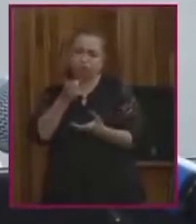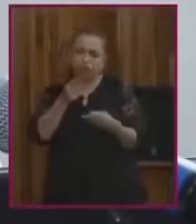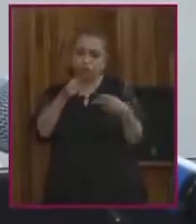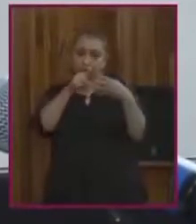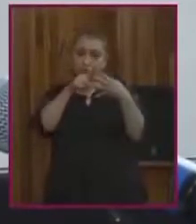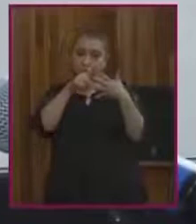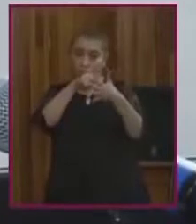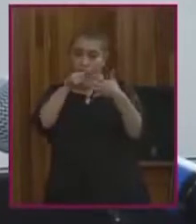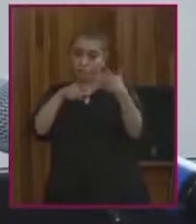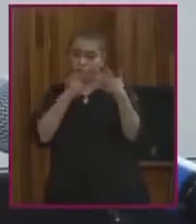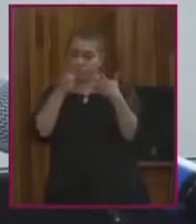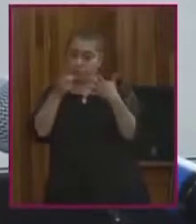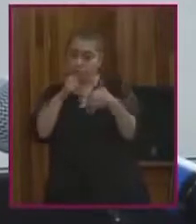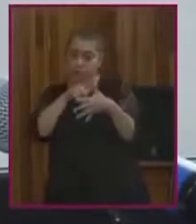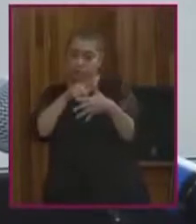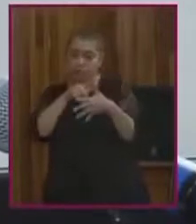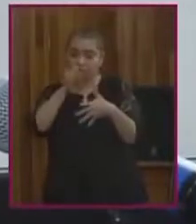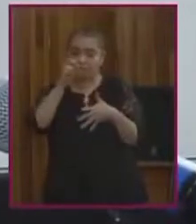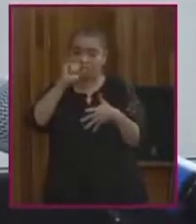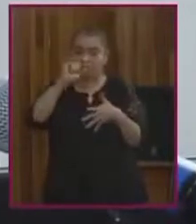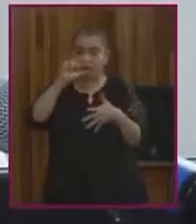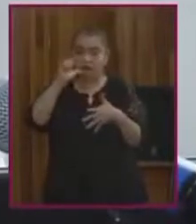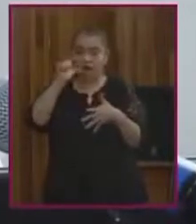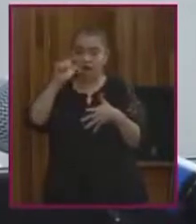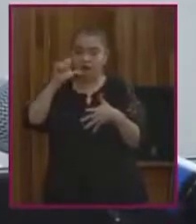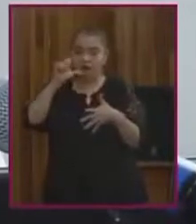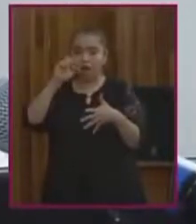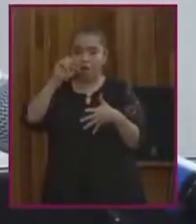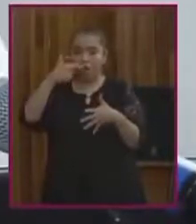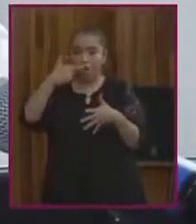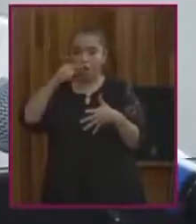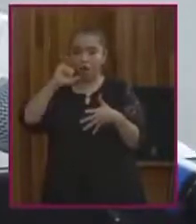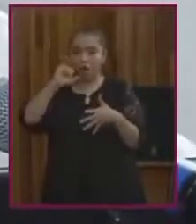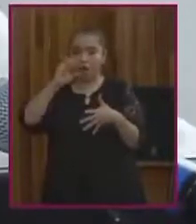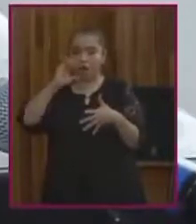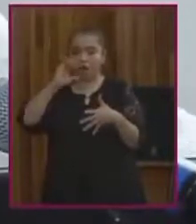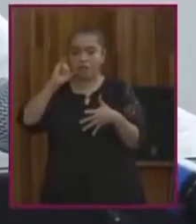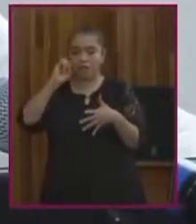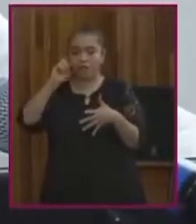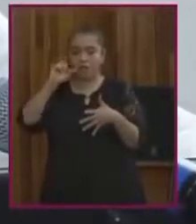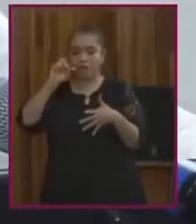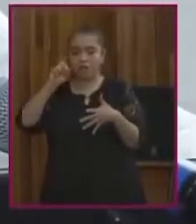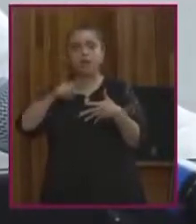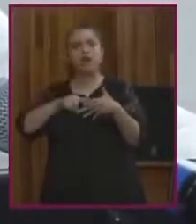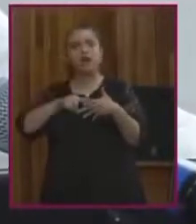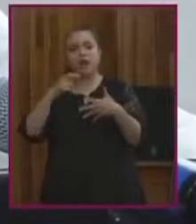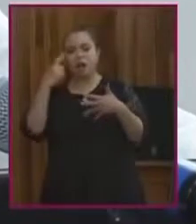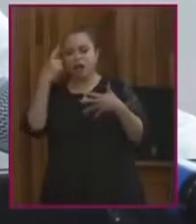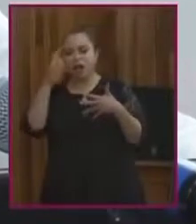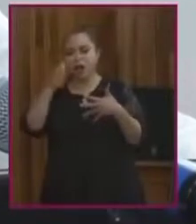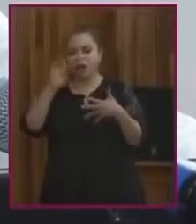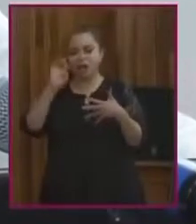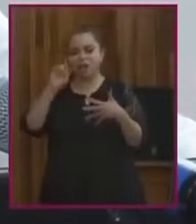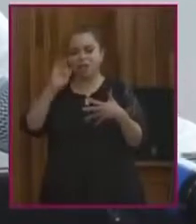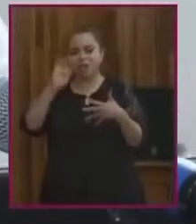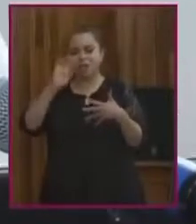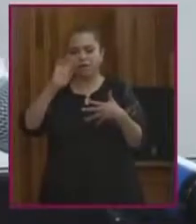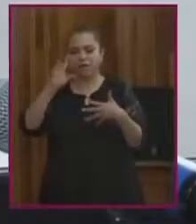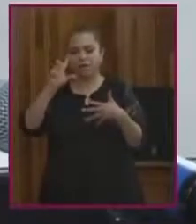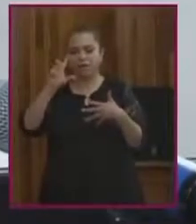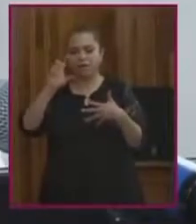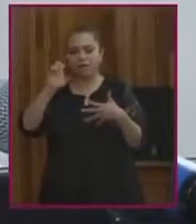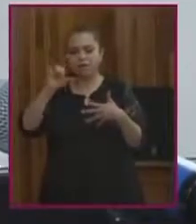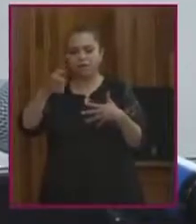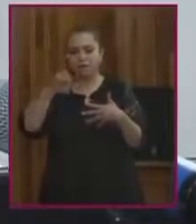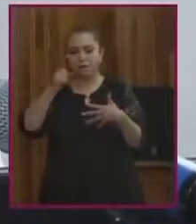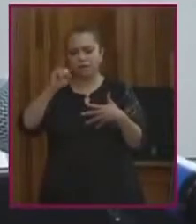ideas. La idea de la dialogicidad, de la reflexividad, la integralidad,